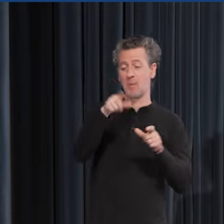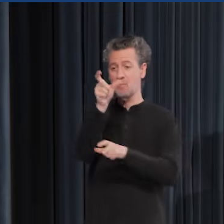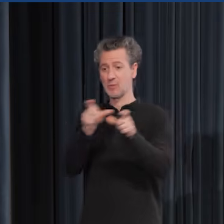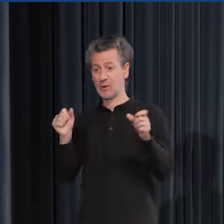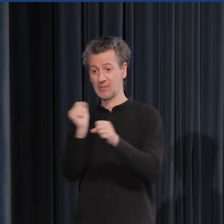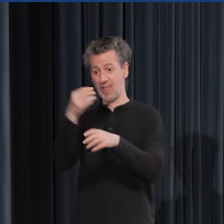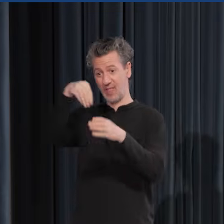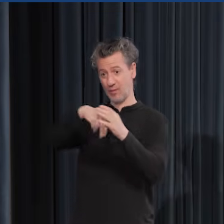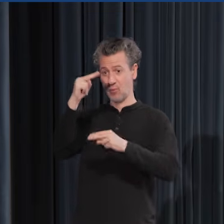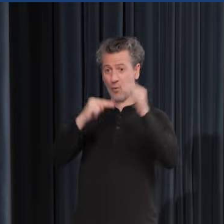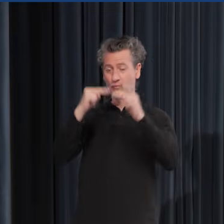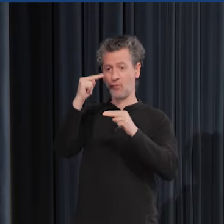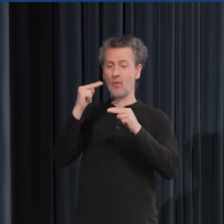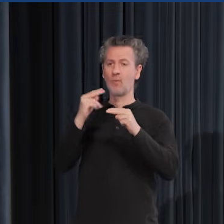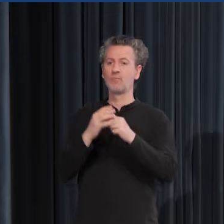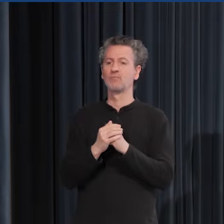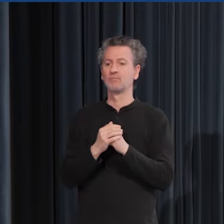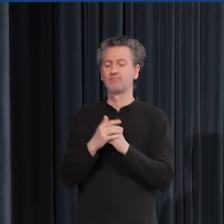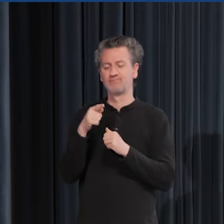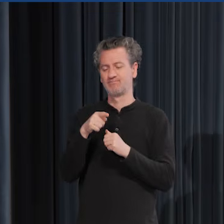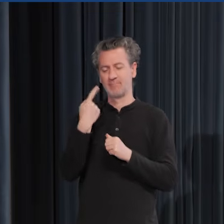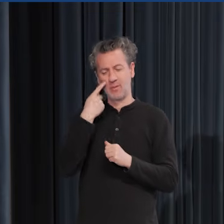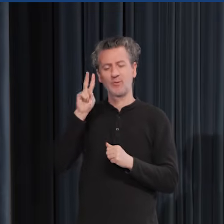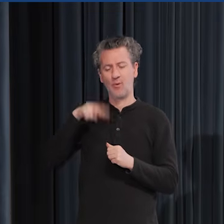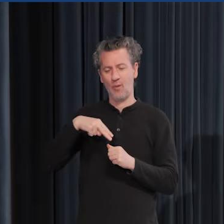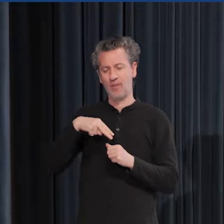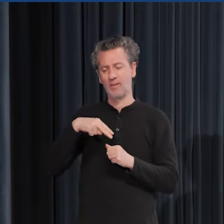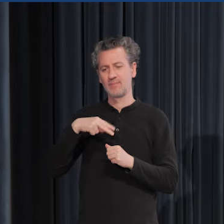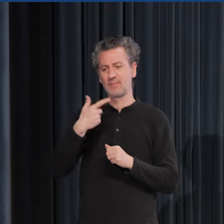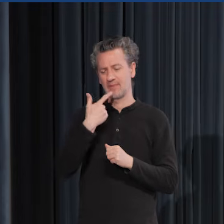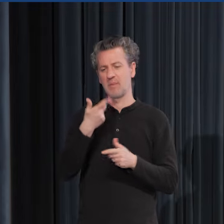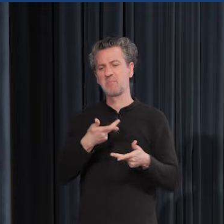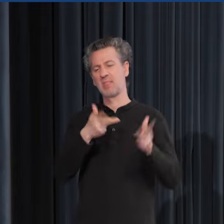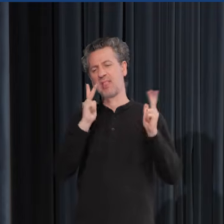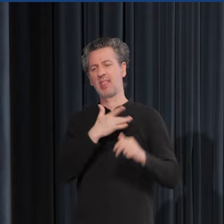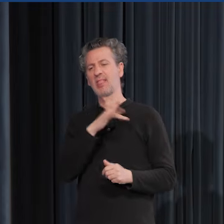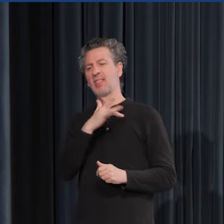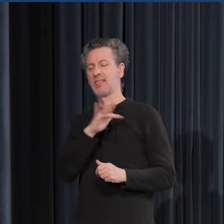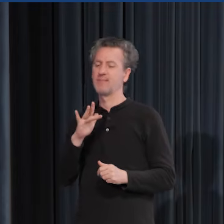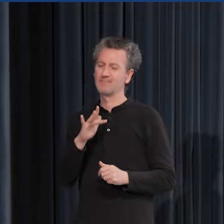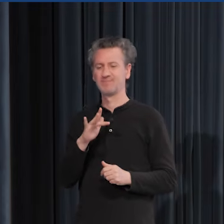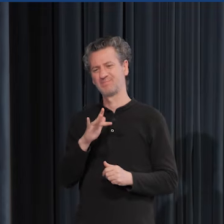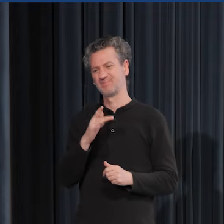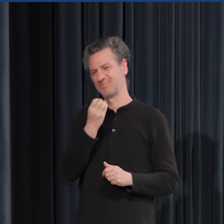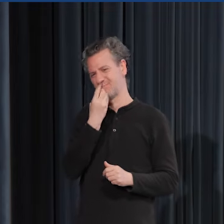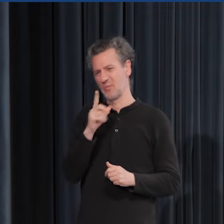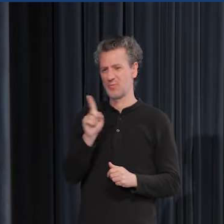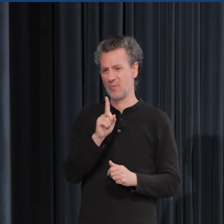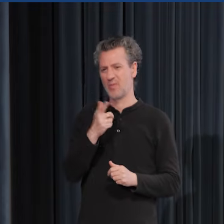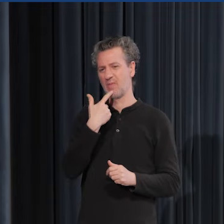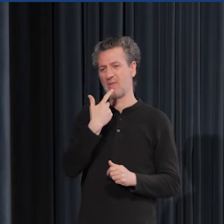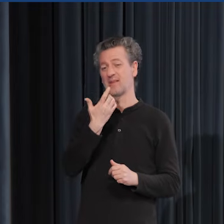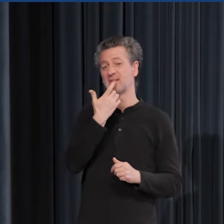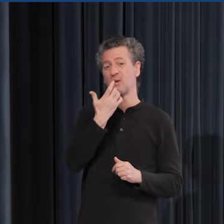en las obras de construcción admiten que es algo que se permite y que no estaría normalizado en